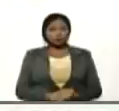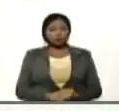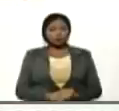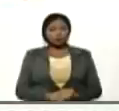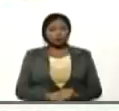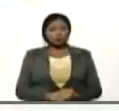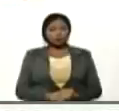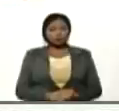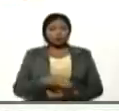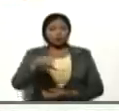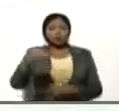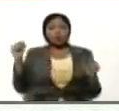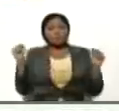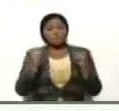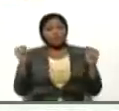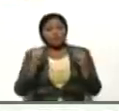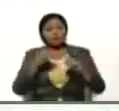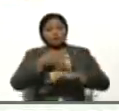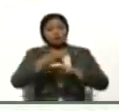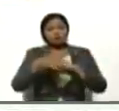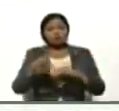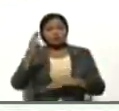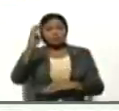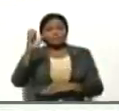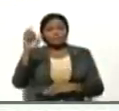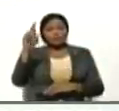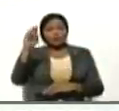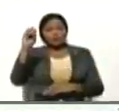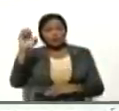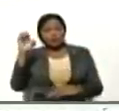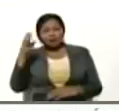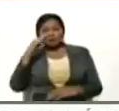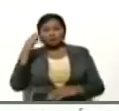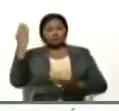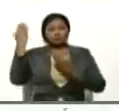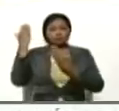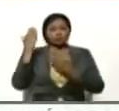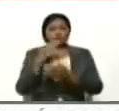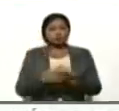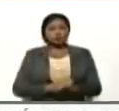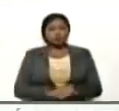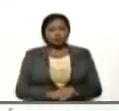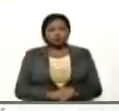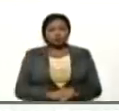Por el estado Mérida, municipio Padre Noguera, Omar Contreras.